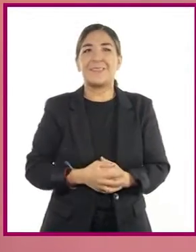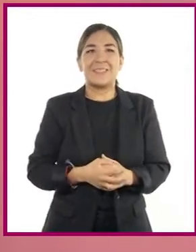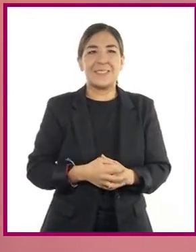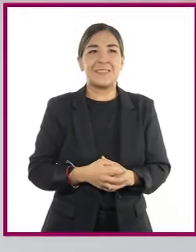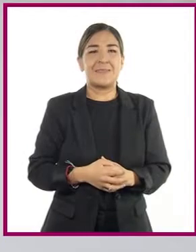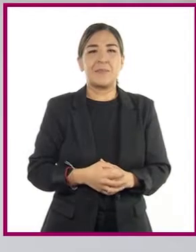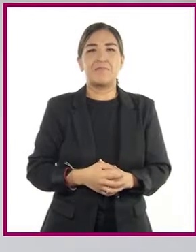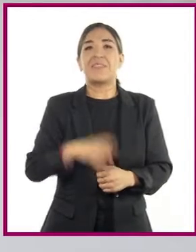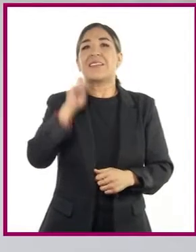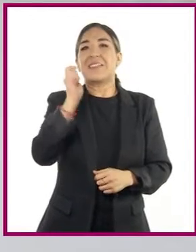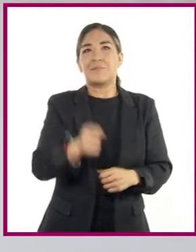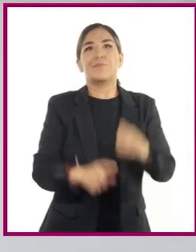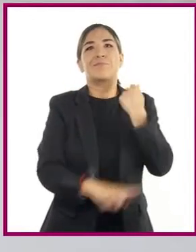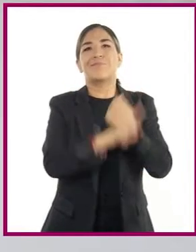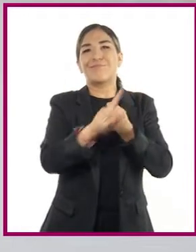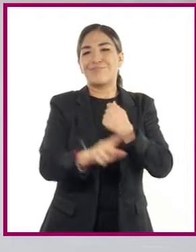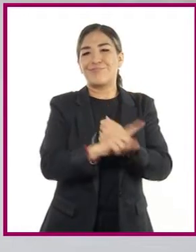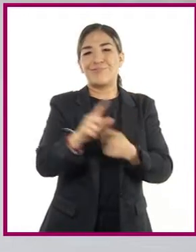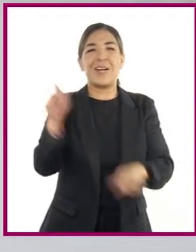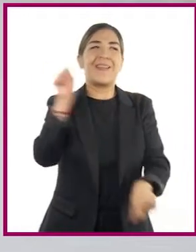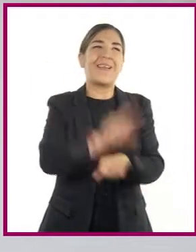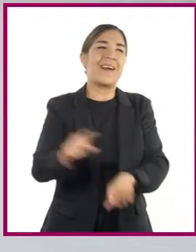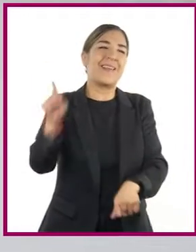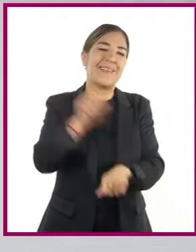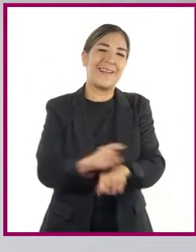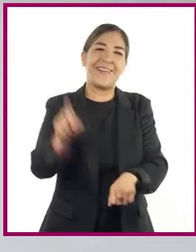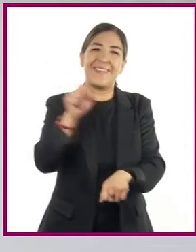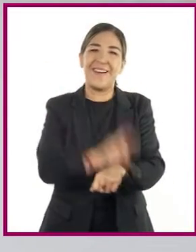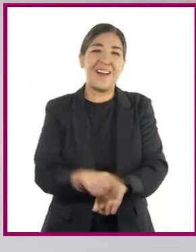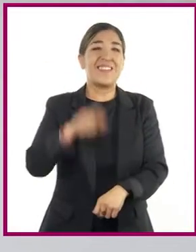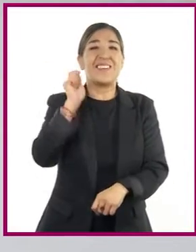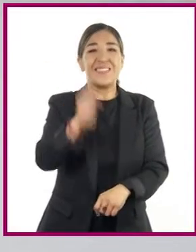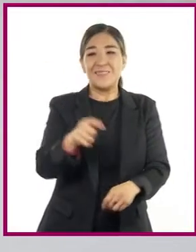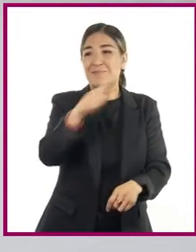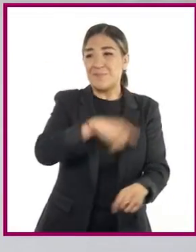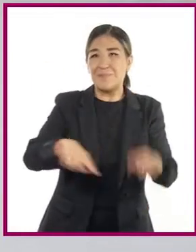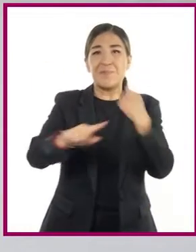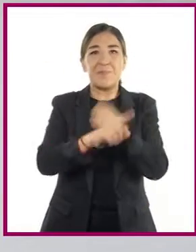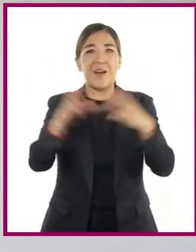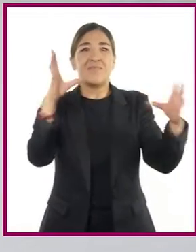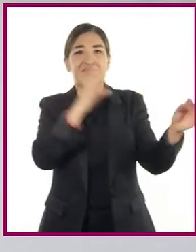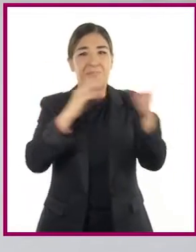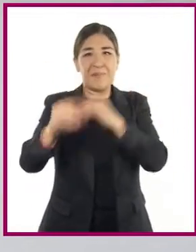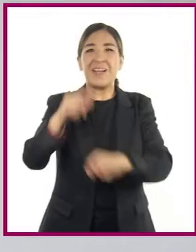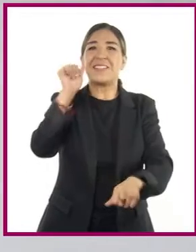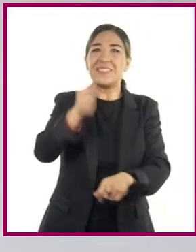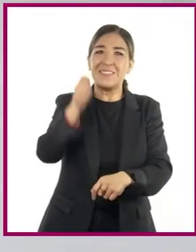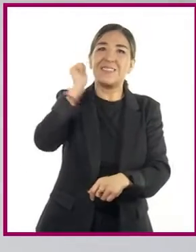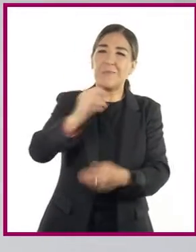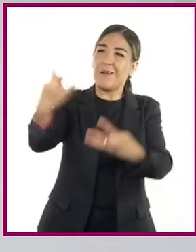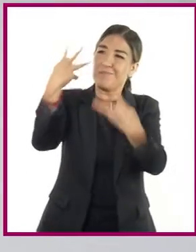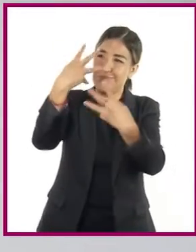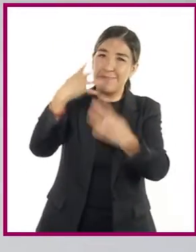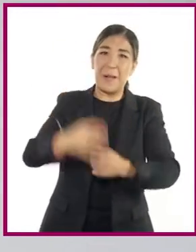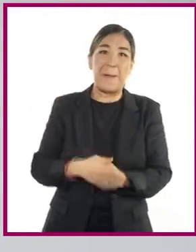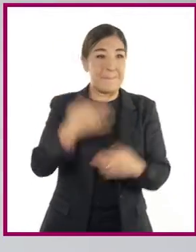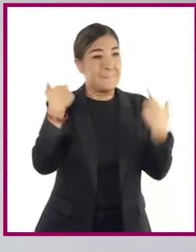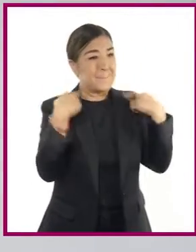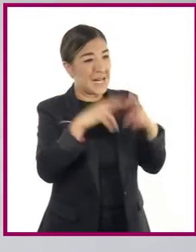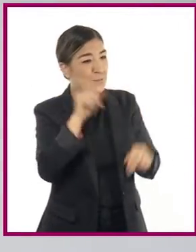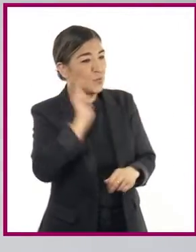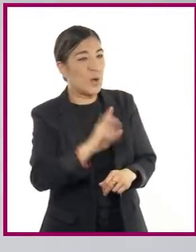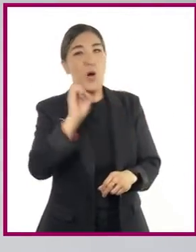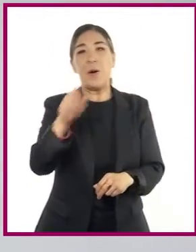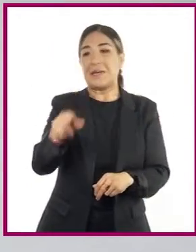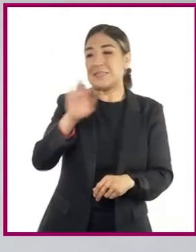Se convirtió en un problema cotidiano. Todos los días había algo por lo que nos regañaban. A veces una profesora o profesor intentaban